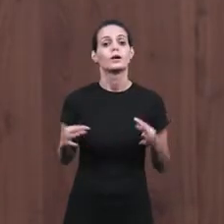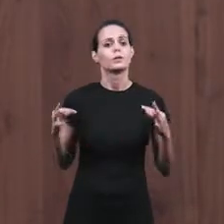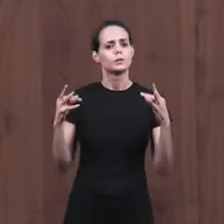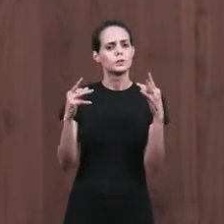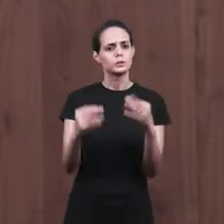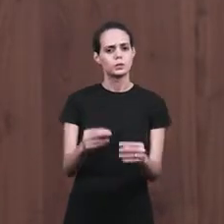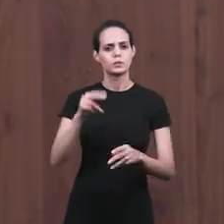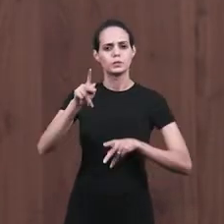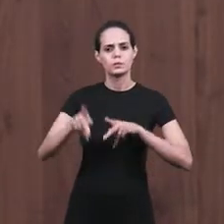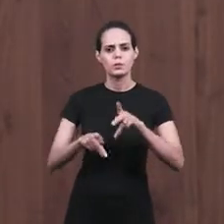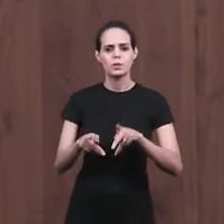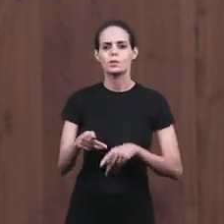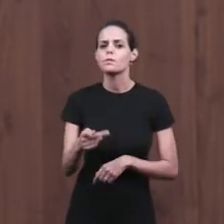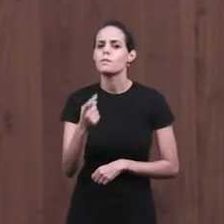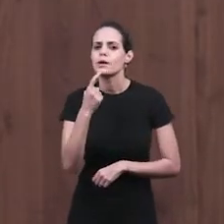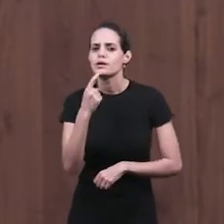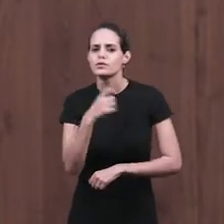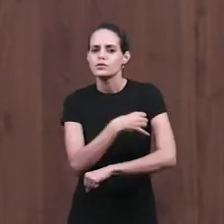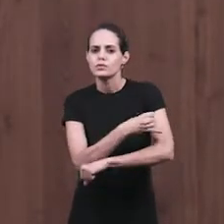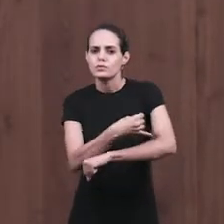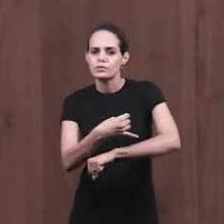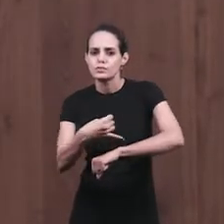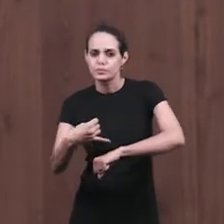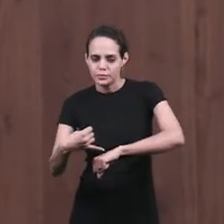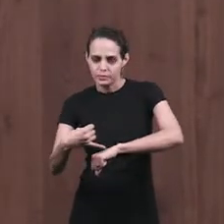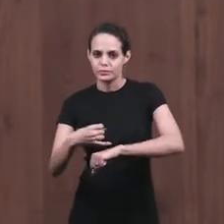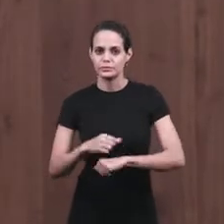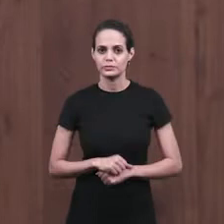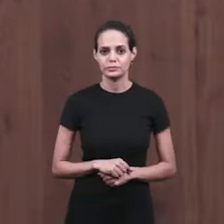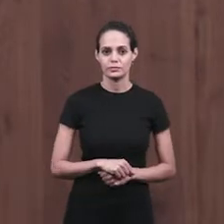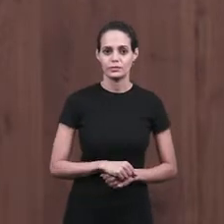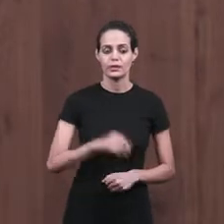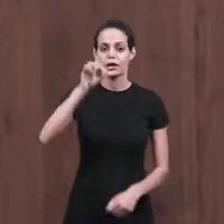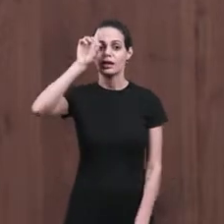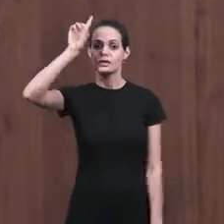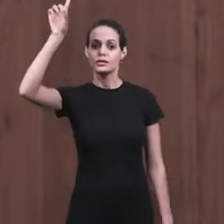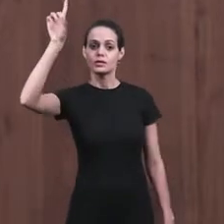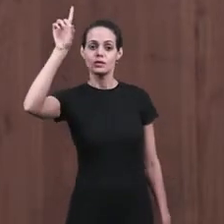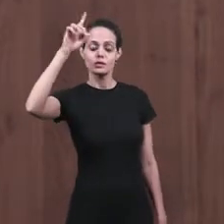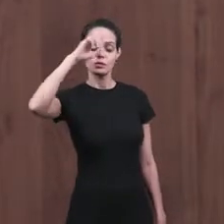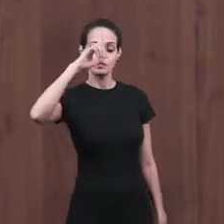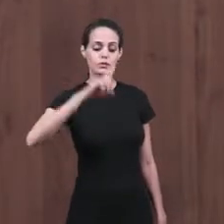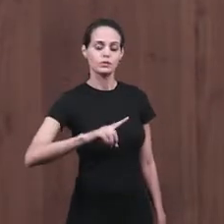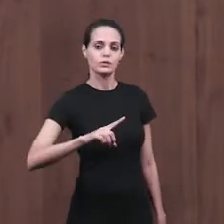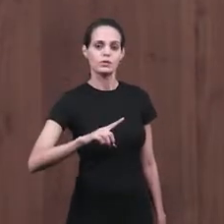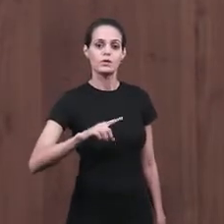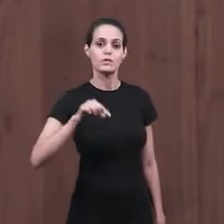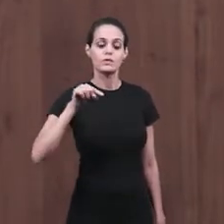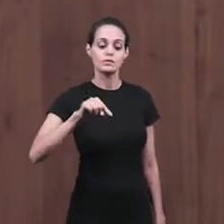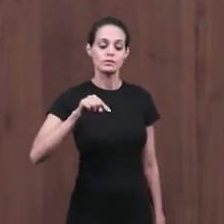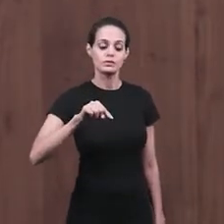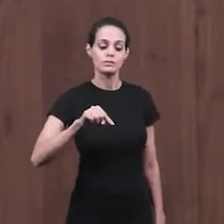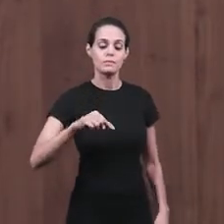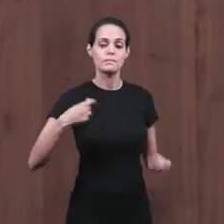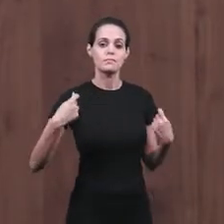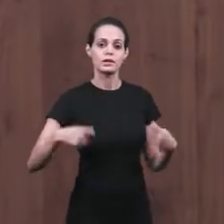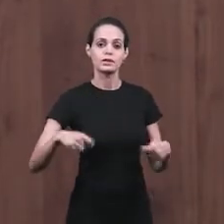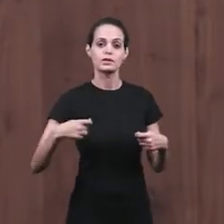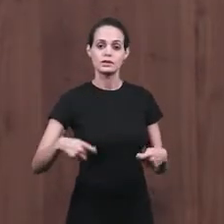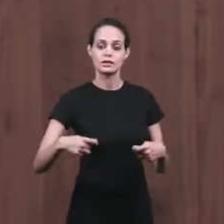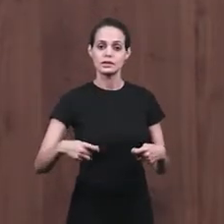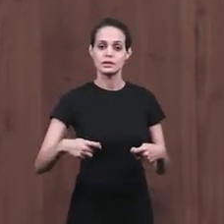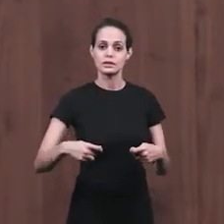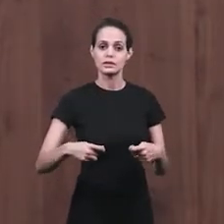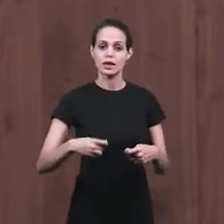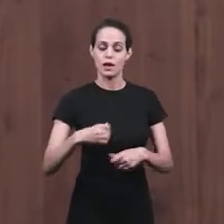cerca del río Jordán. Dios había dado la orden que ellos debían atravesar el río Jordán. El problema era